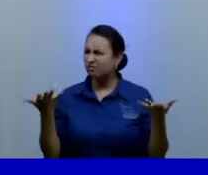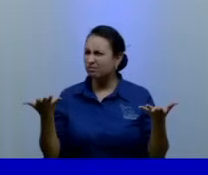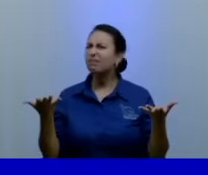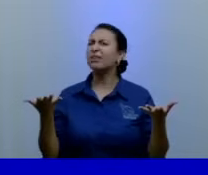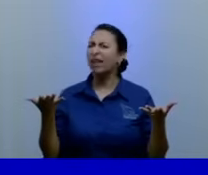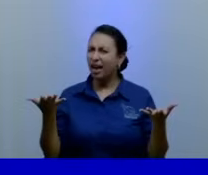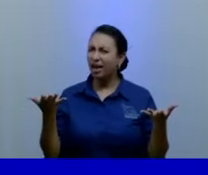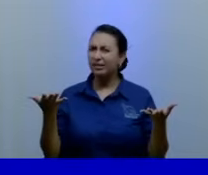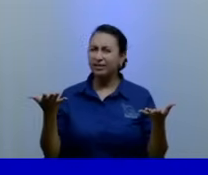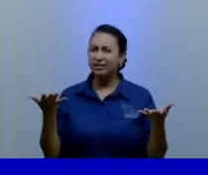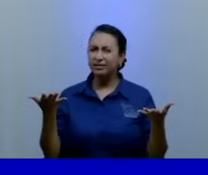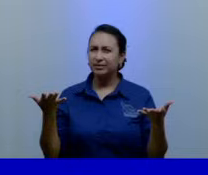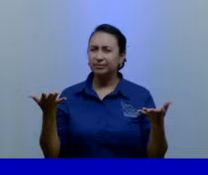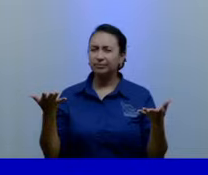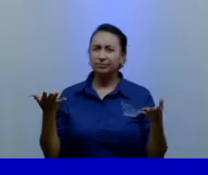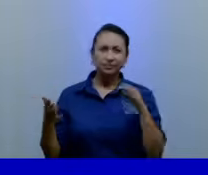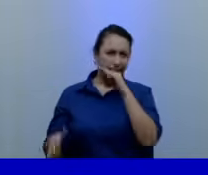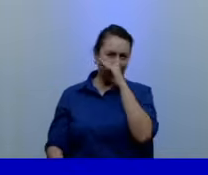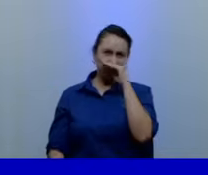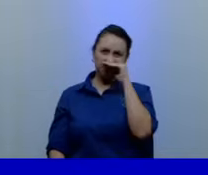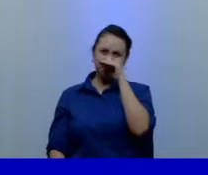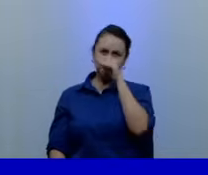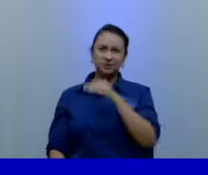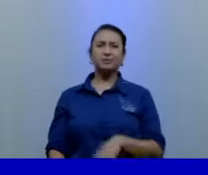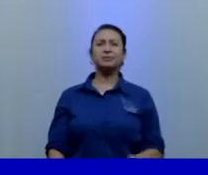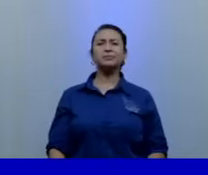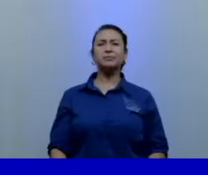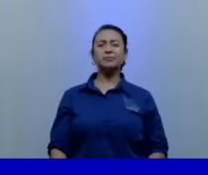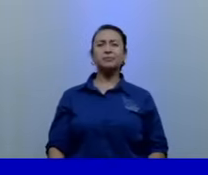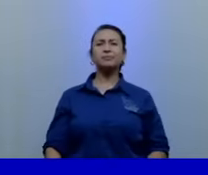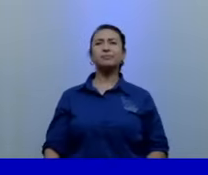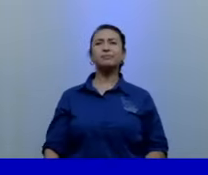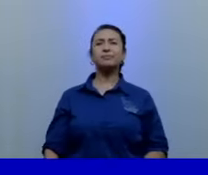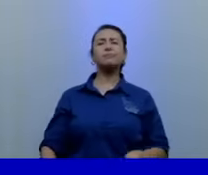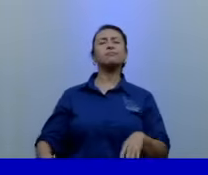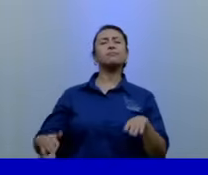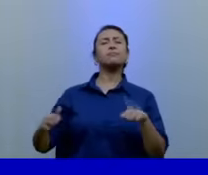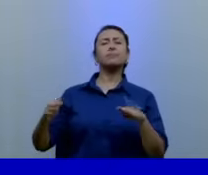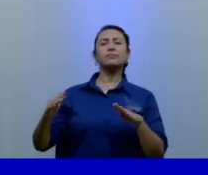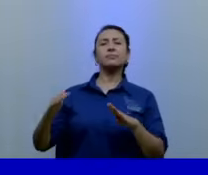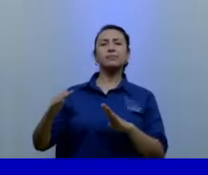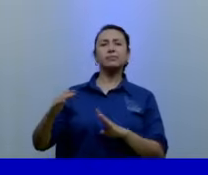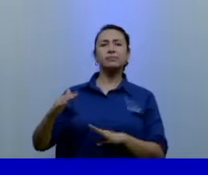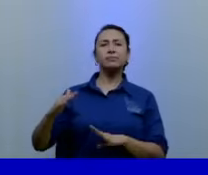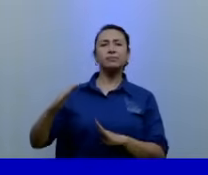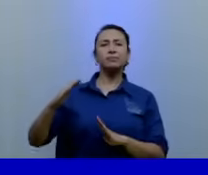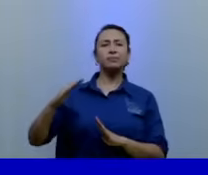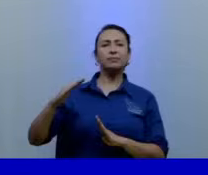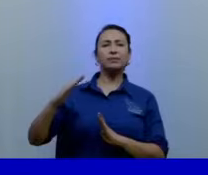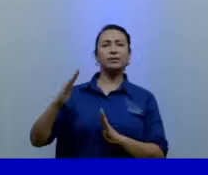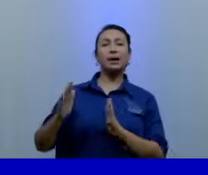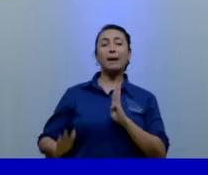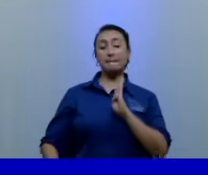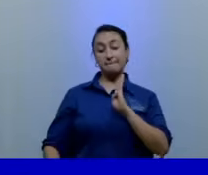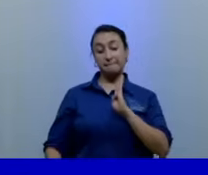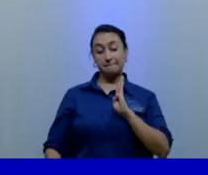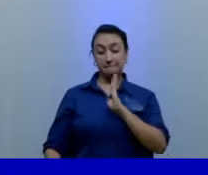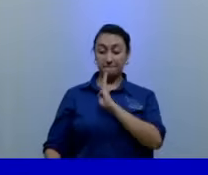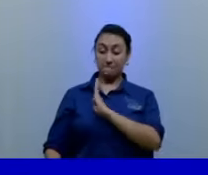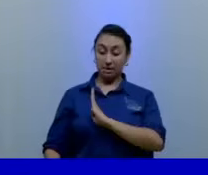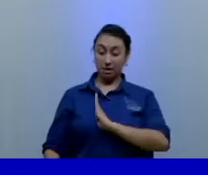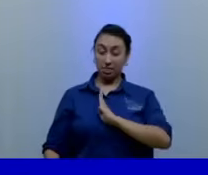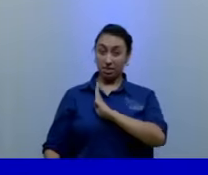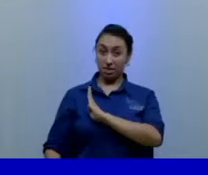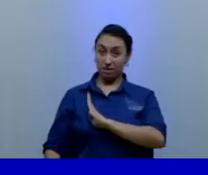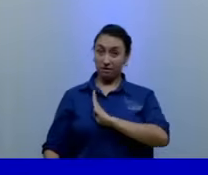los beneficios de la sal son varios. A pesar de ser un alimento siempre puesto